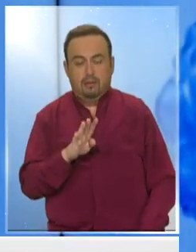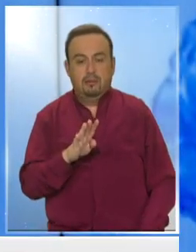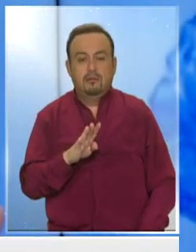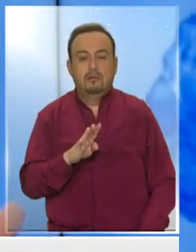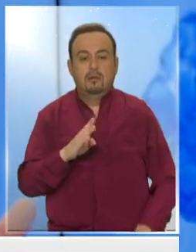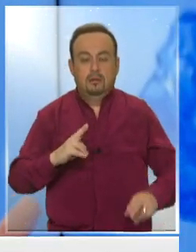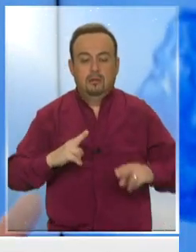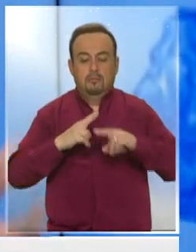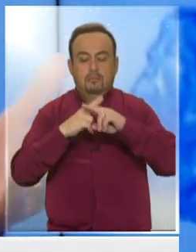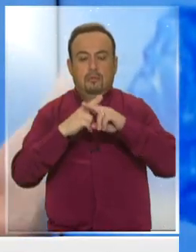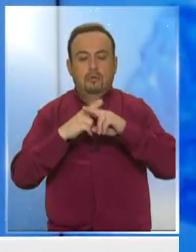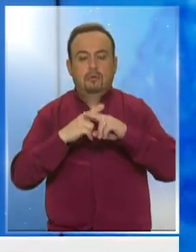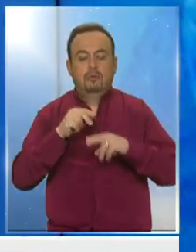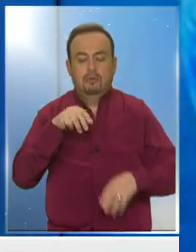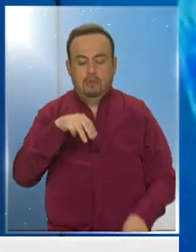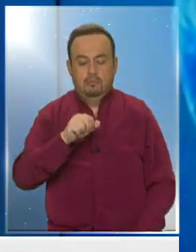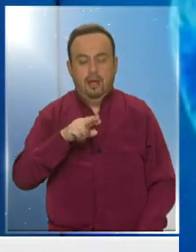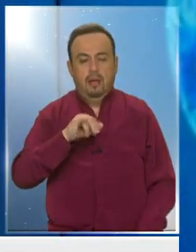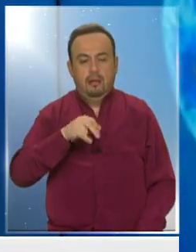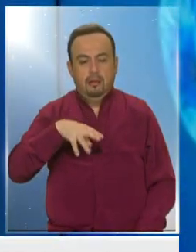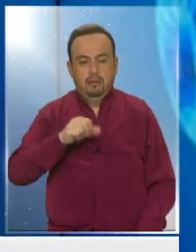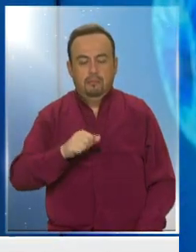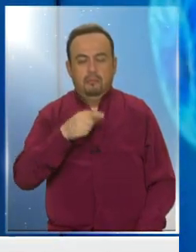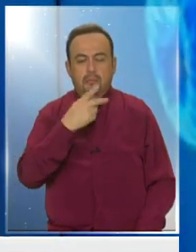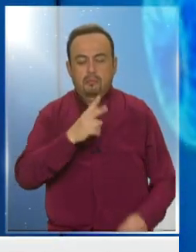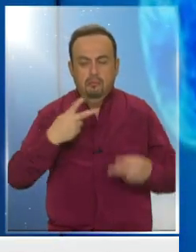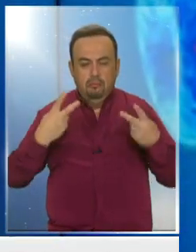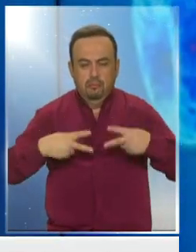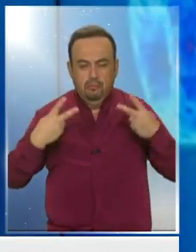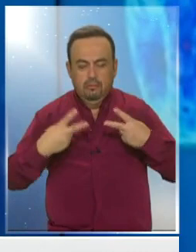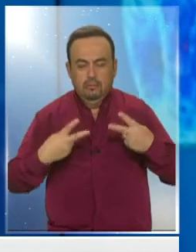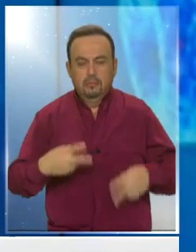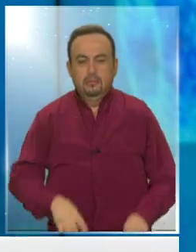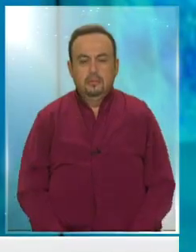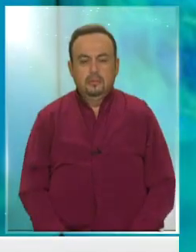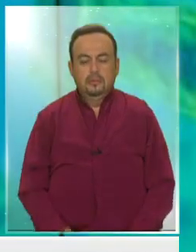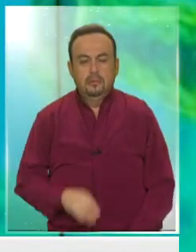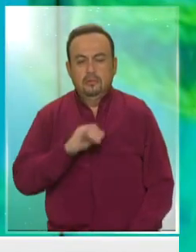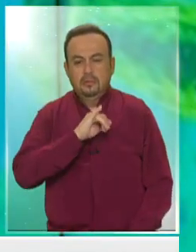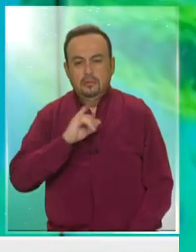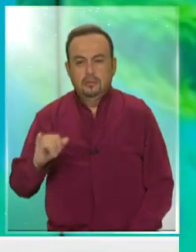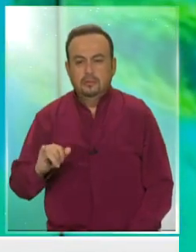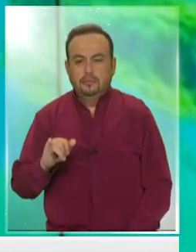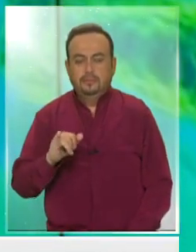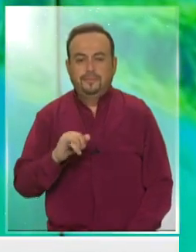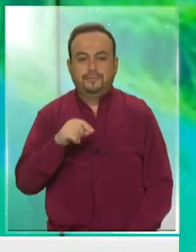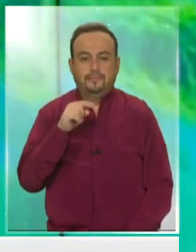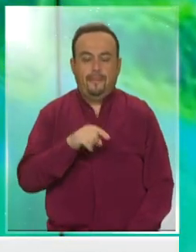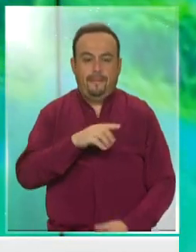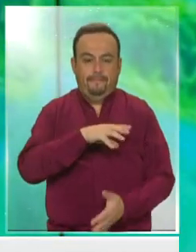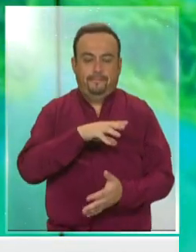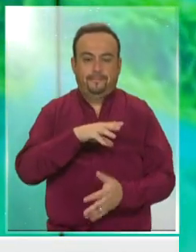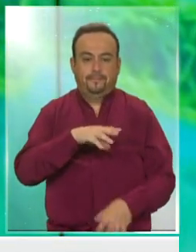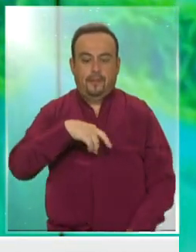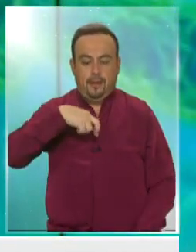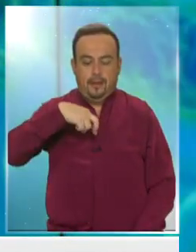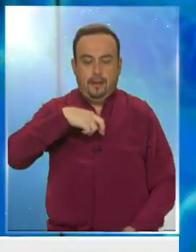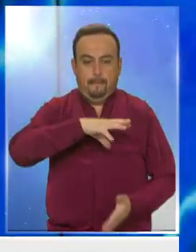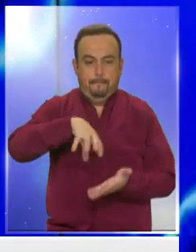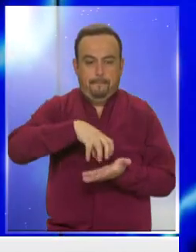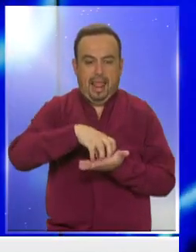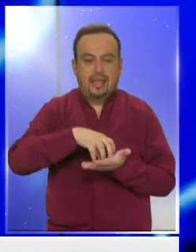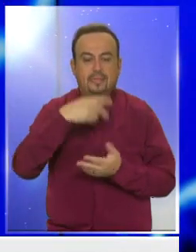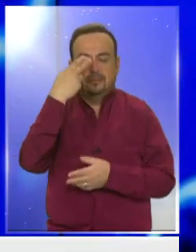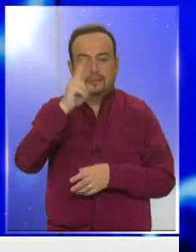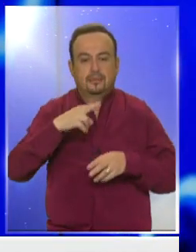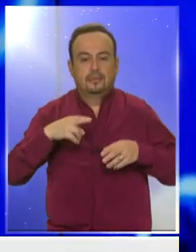Mall Marina, que está en Viña. En Viña, en Viña del Mar. Después, no sé, el Plaza que queda en Los Ríos. Y